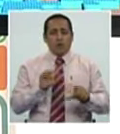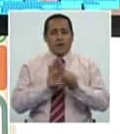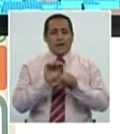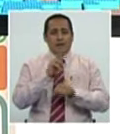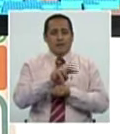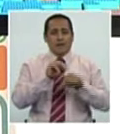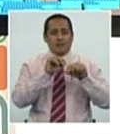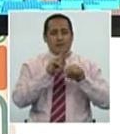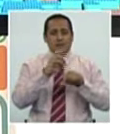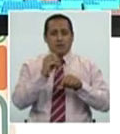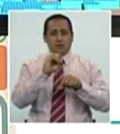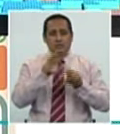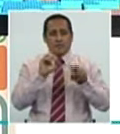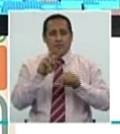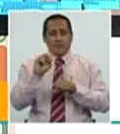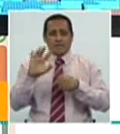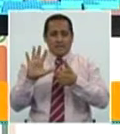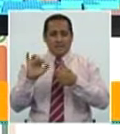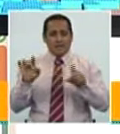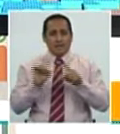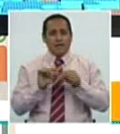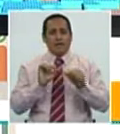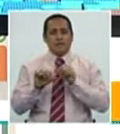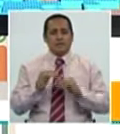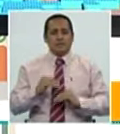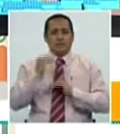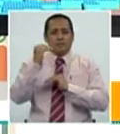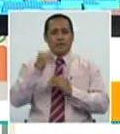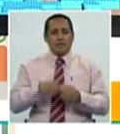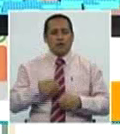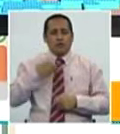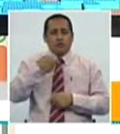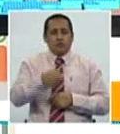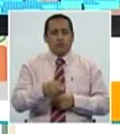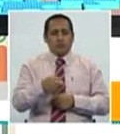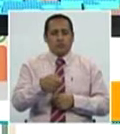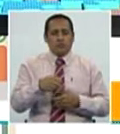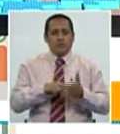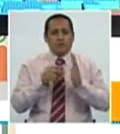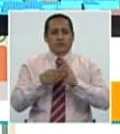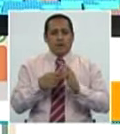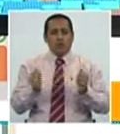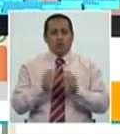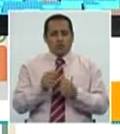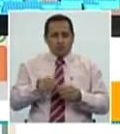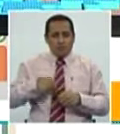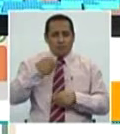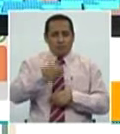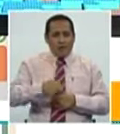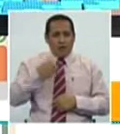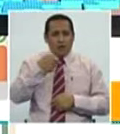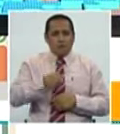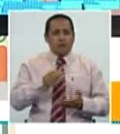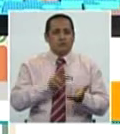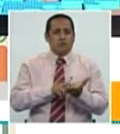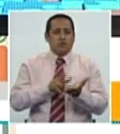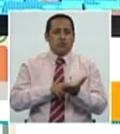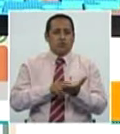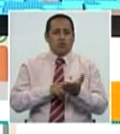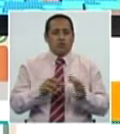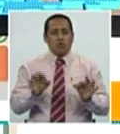la ley 27056, tiene que ser de carácter contributivo, o sea, con sus aportes, sea el